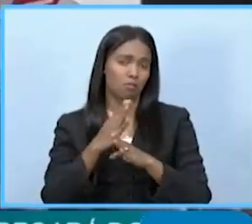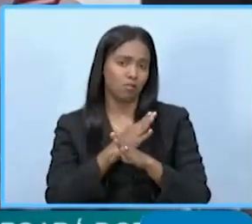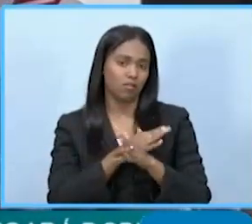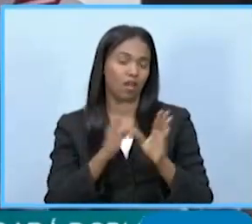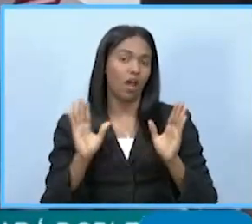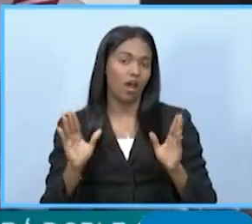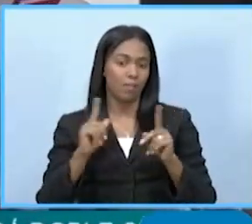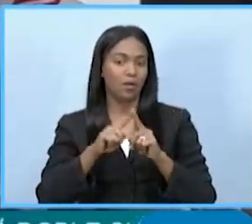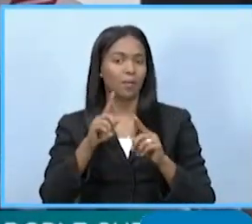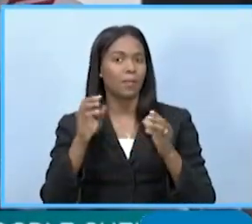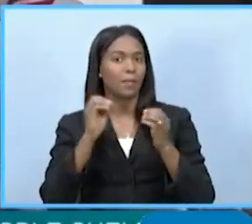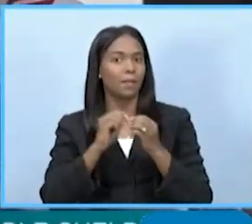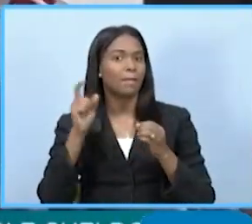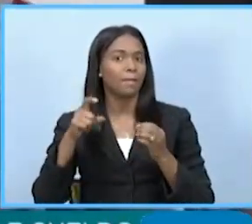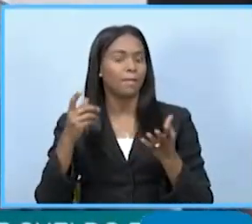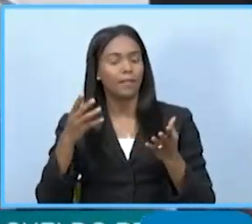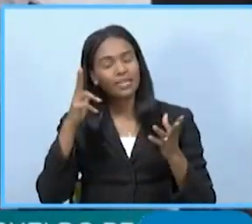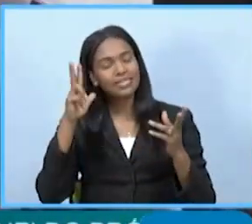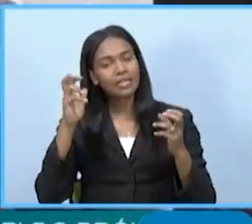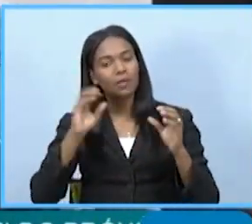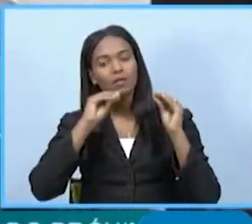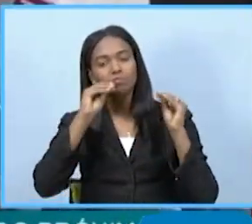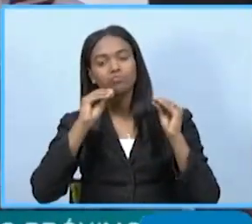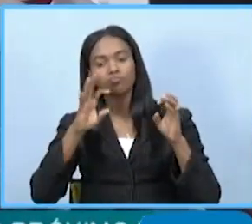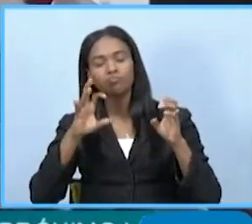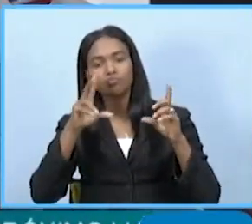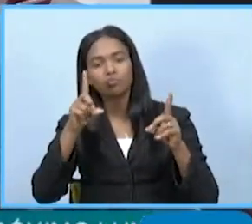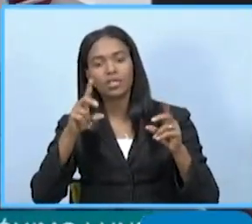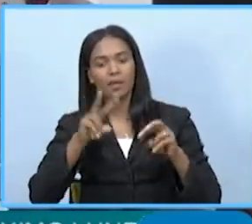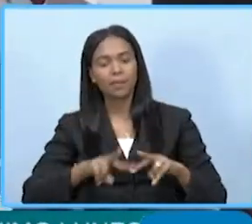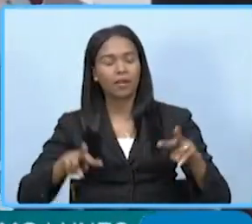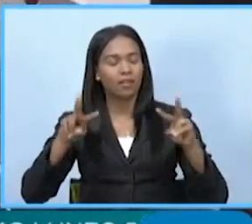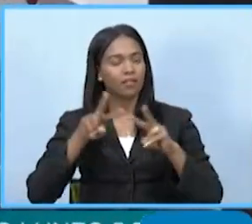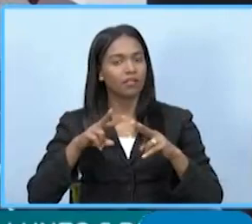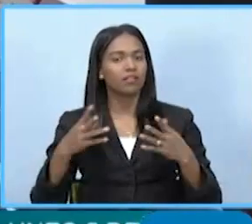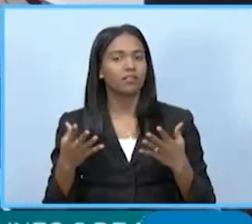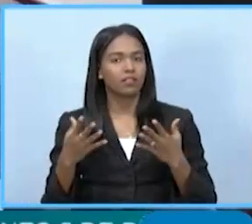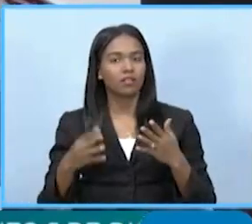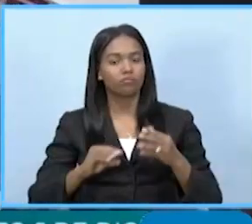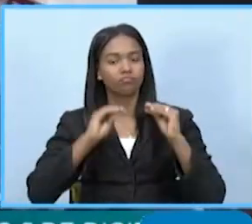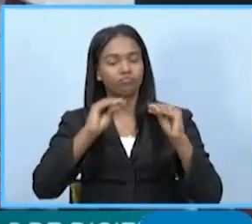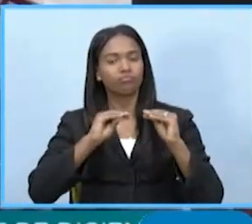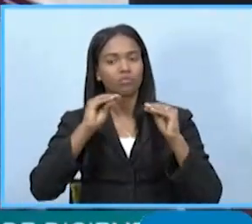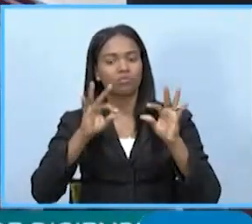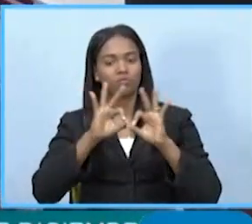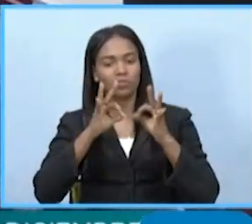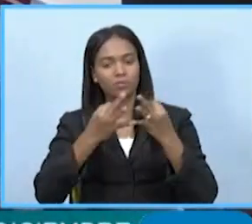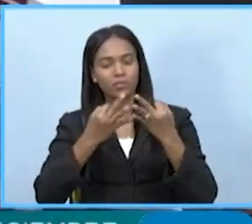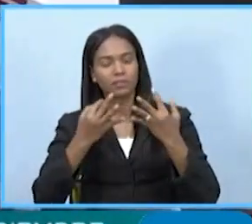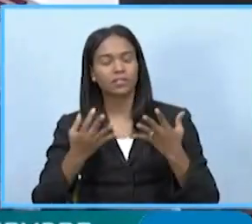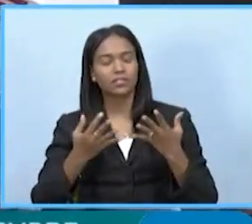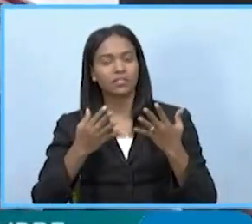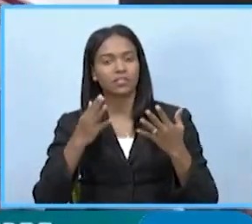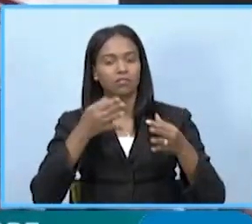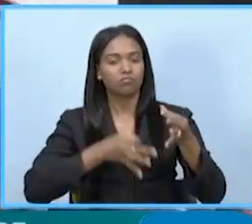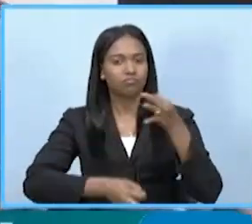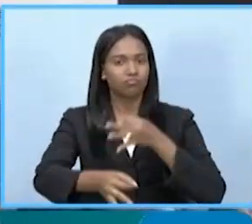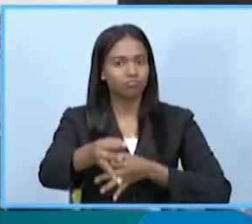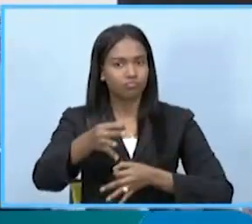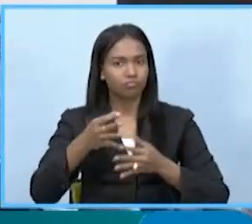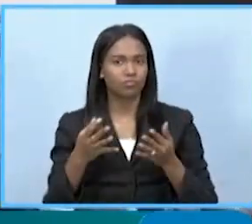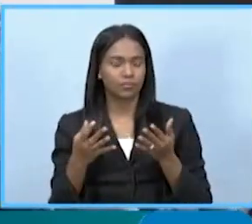mucho más allá. Hay un tema de formación, de educación, de valores, de formación familiar, de